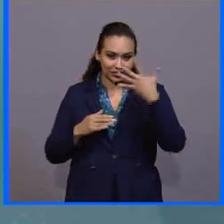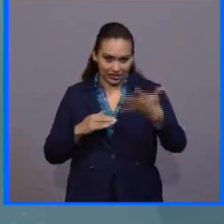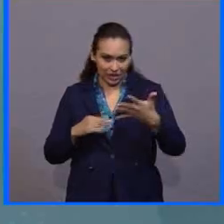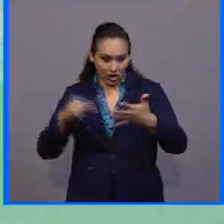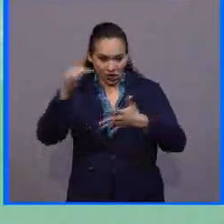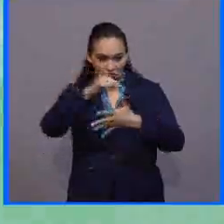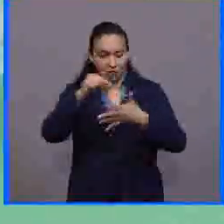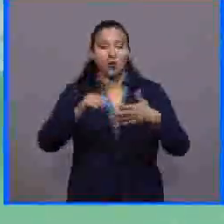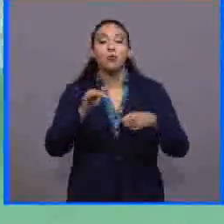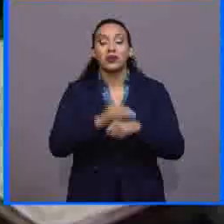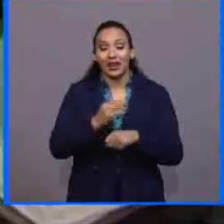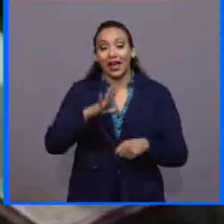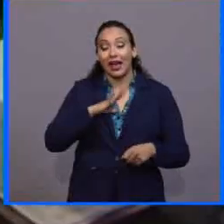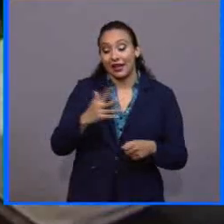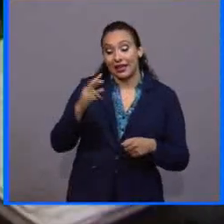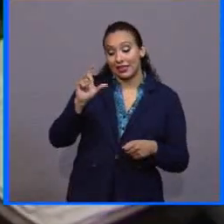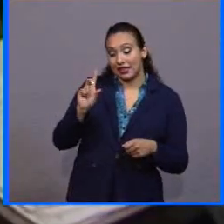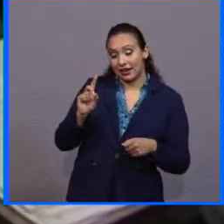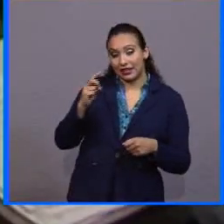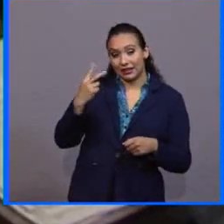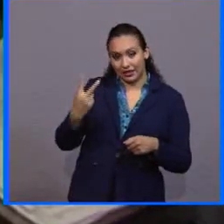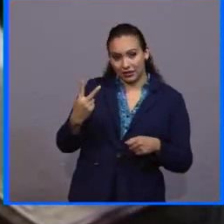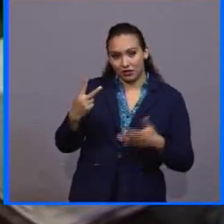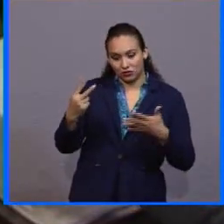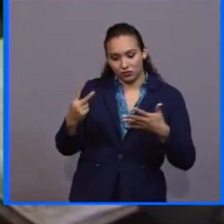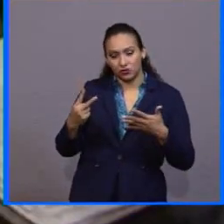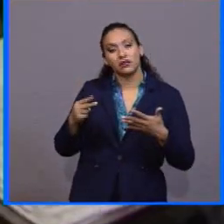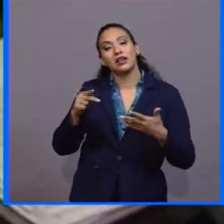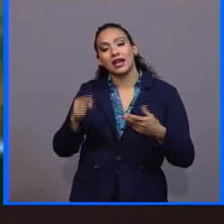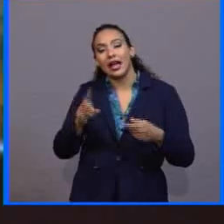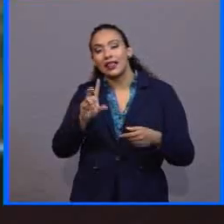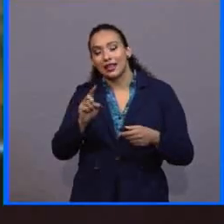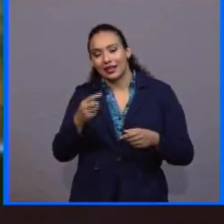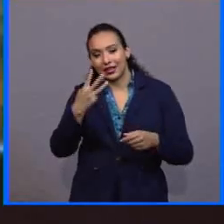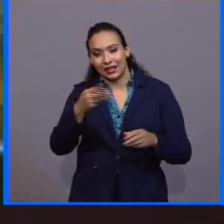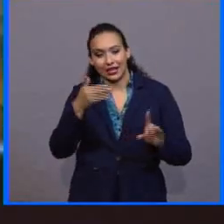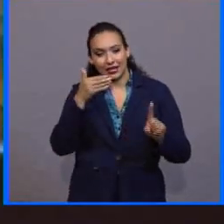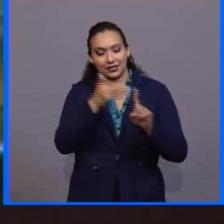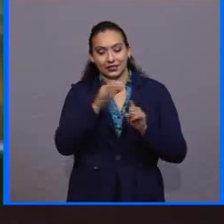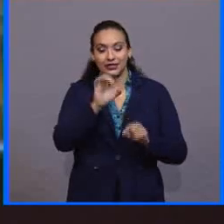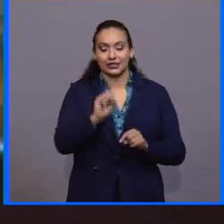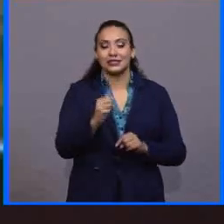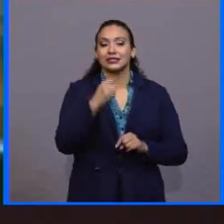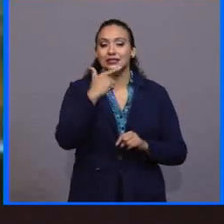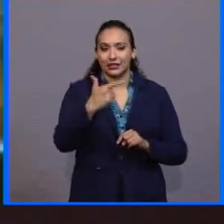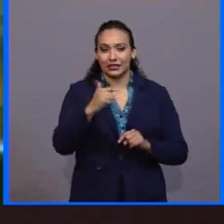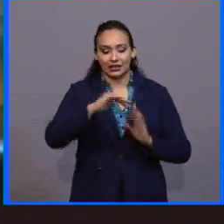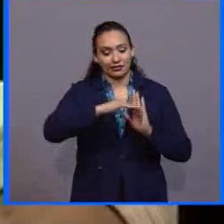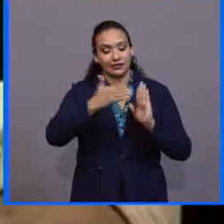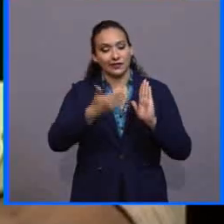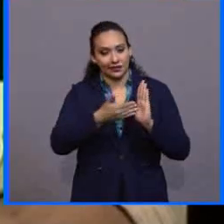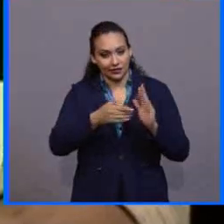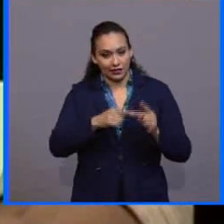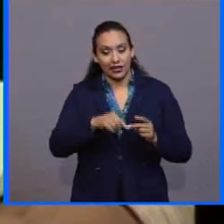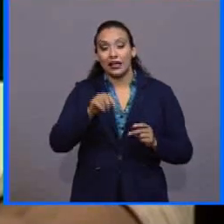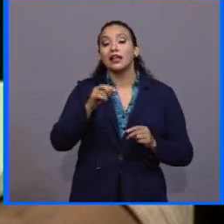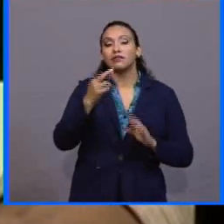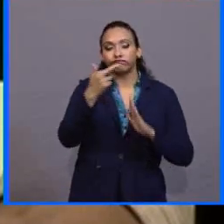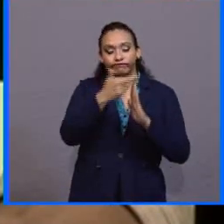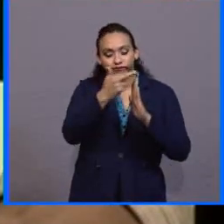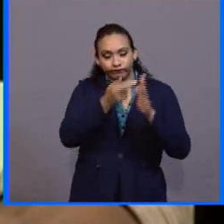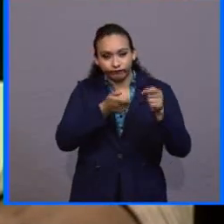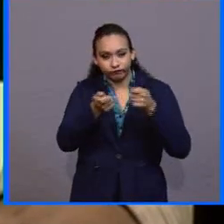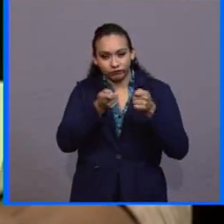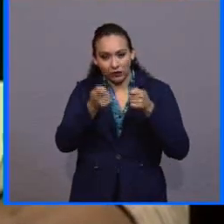de 32 componentes institucionales, 33 metas, 63 acciones estratégicas, indicadores de